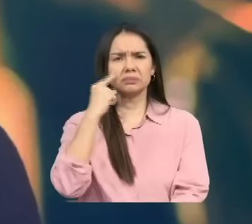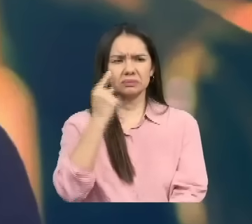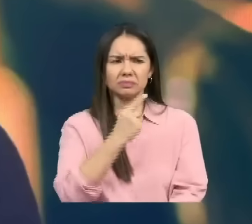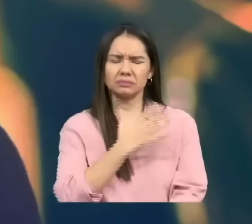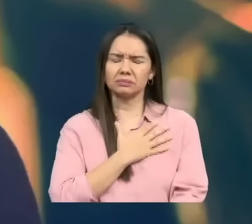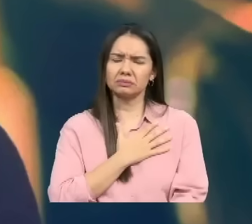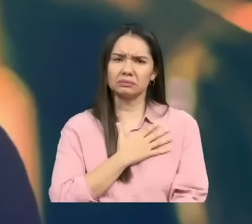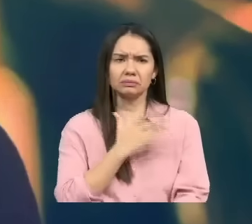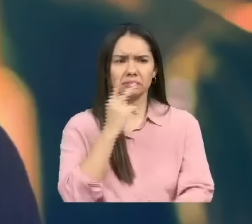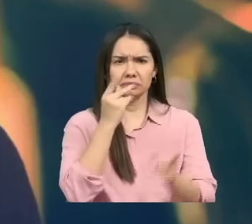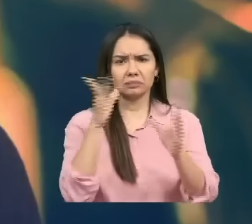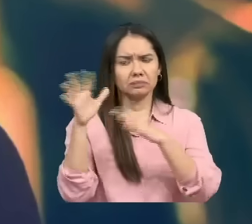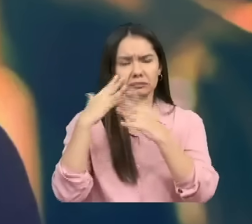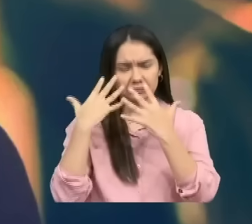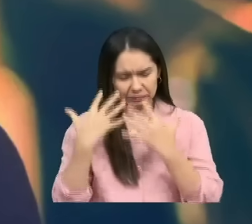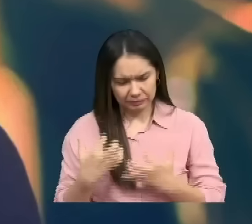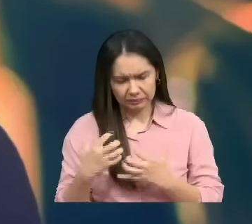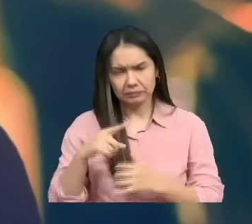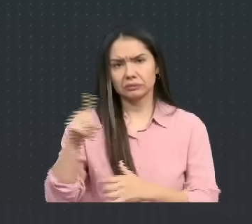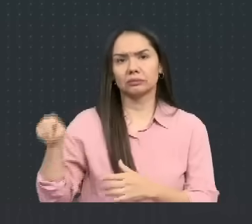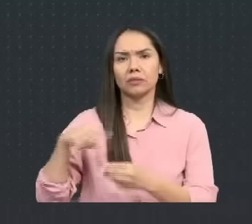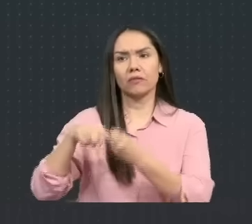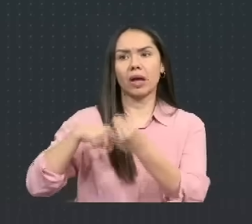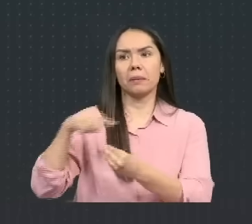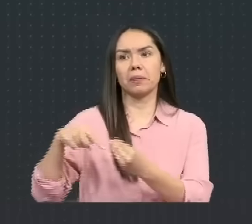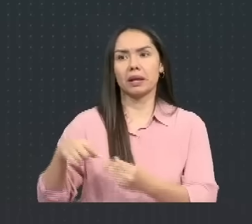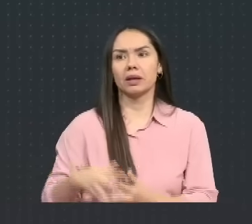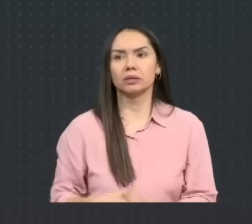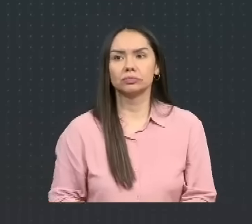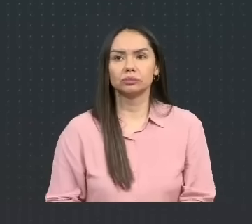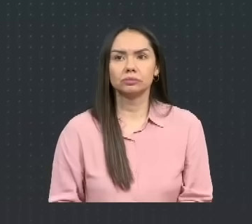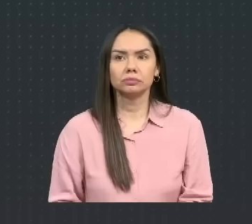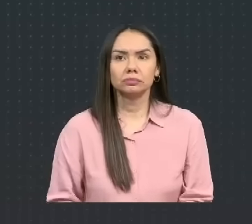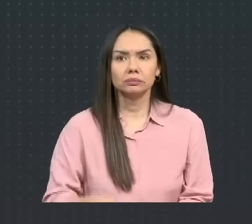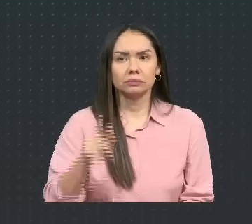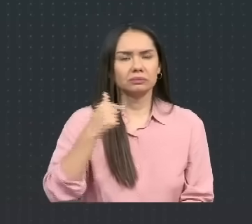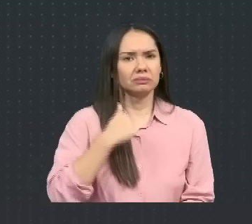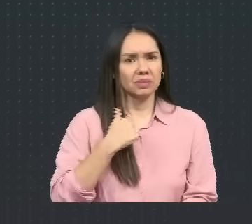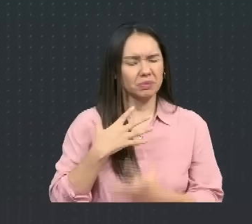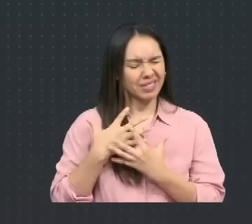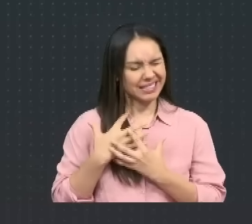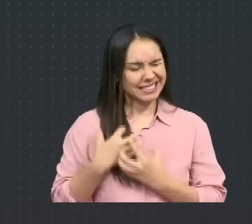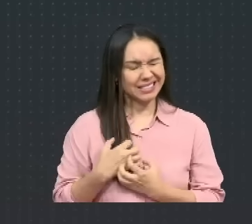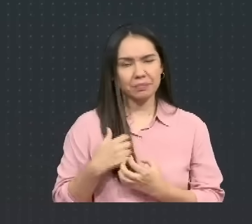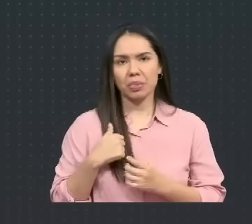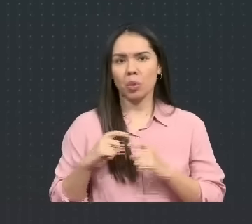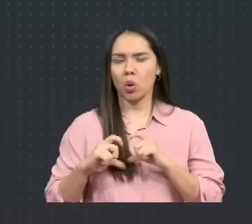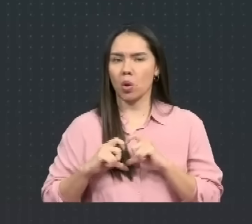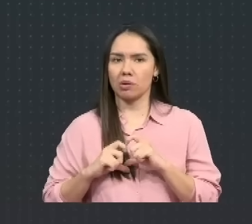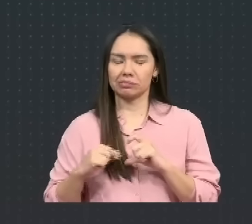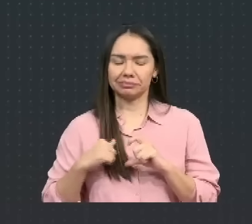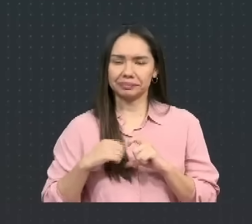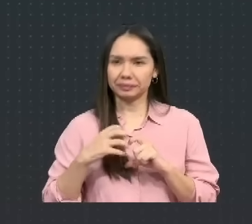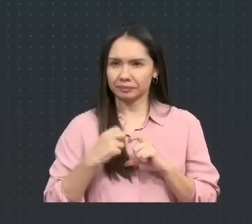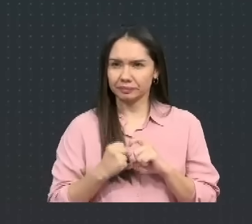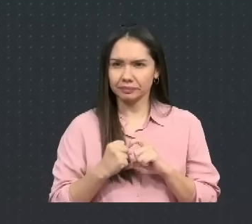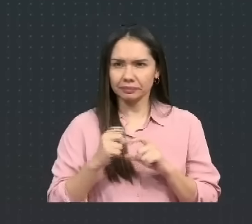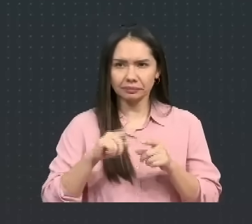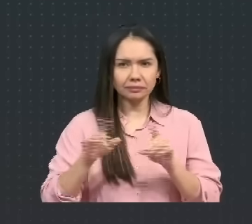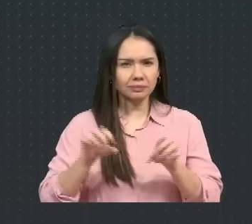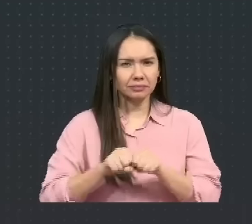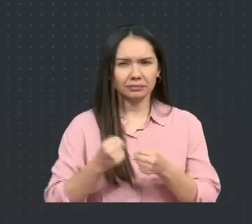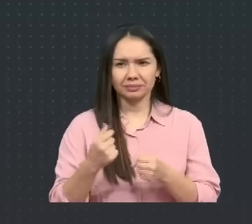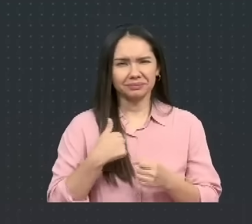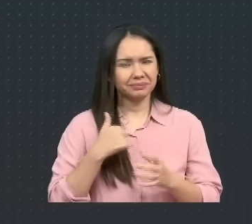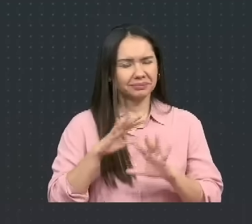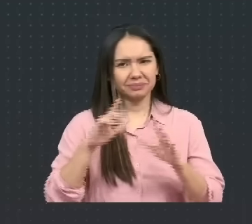hecho que ha enlutado a su familia. Un gran dolor en mi corazón. Siento gran destrozado